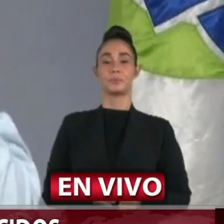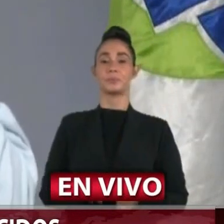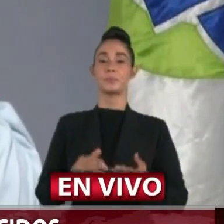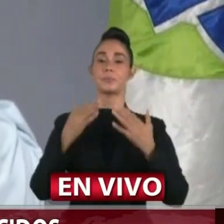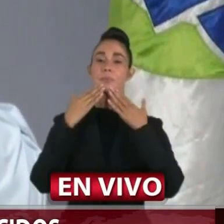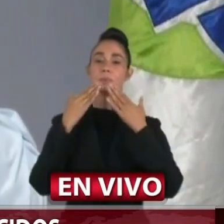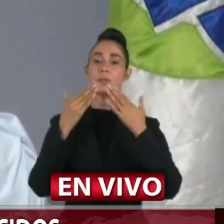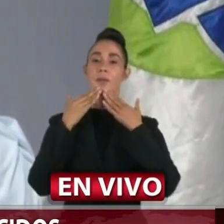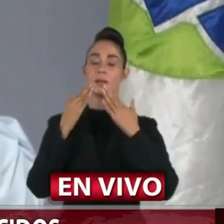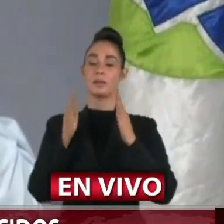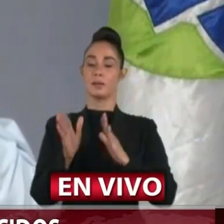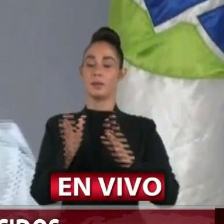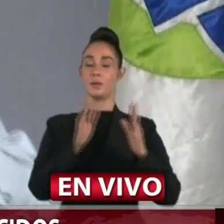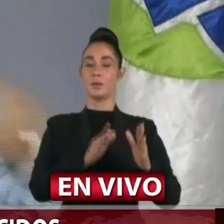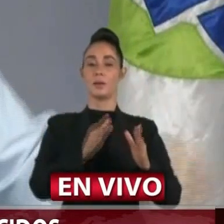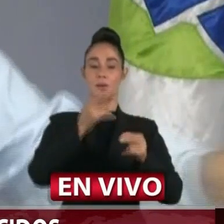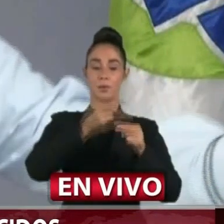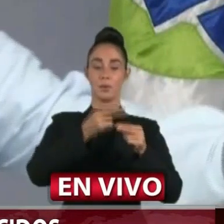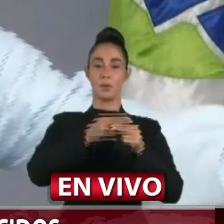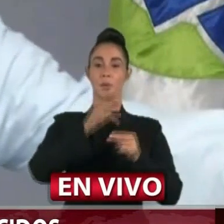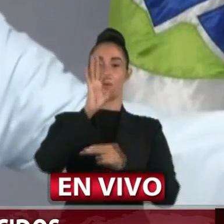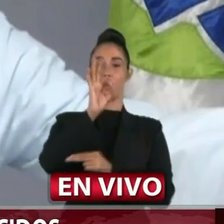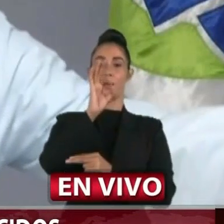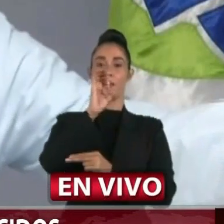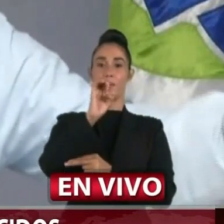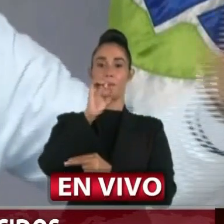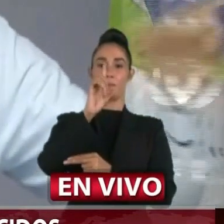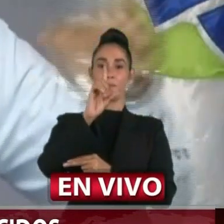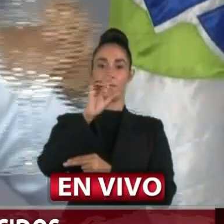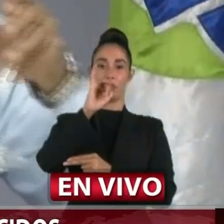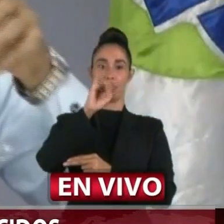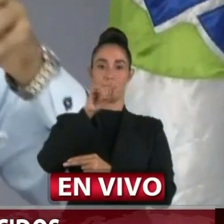Gracias, Doris. Pasamos a Félix Lajara.